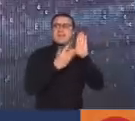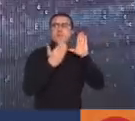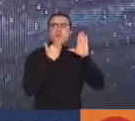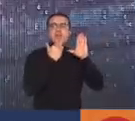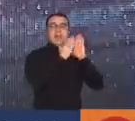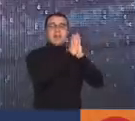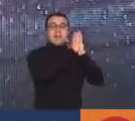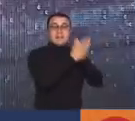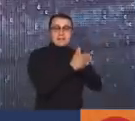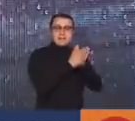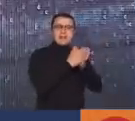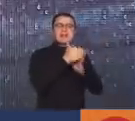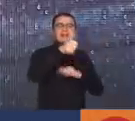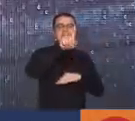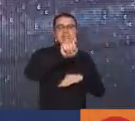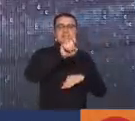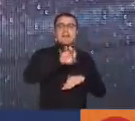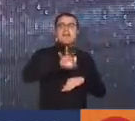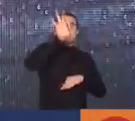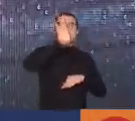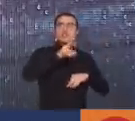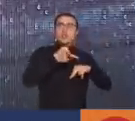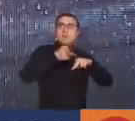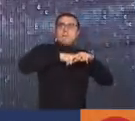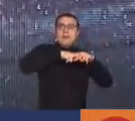que fue de 16%,